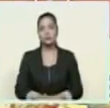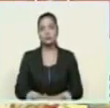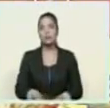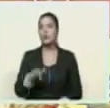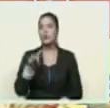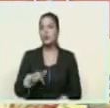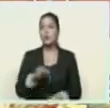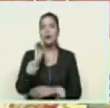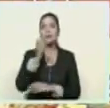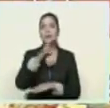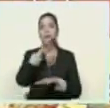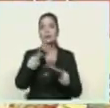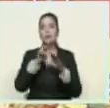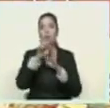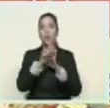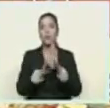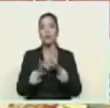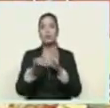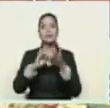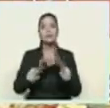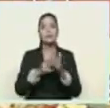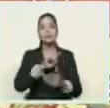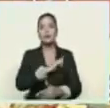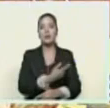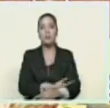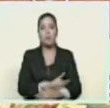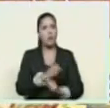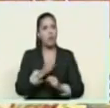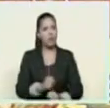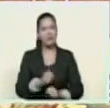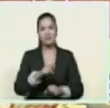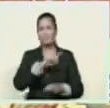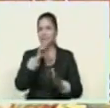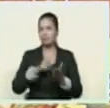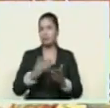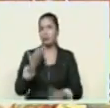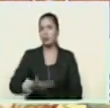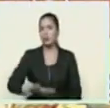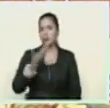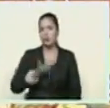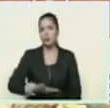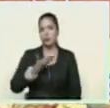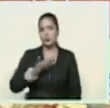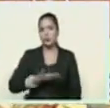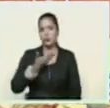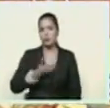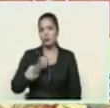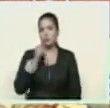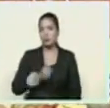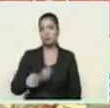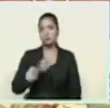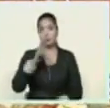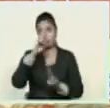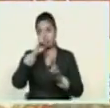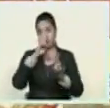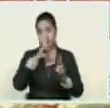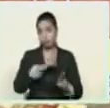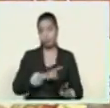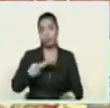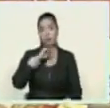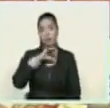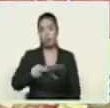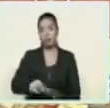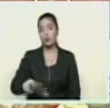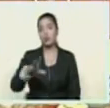y hoy la asamblea constituyente el poder plenipotenciario más importante y respetado de la